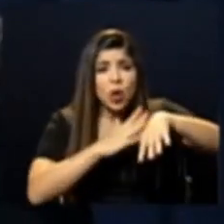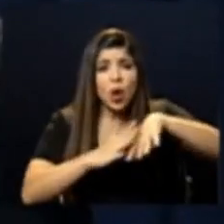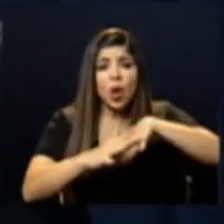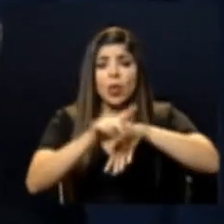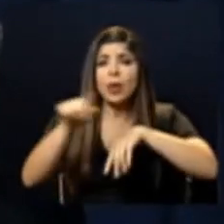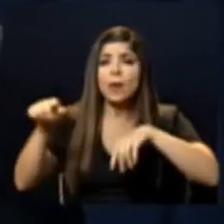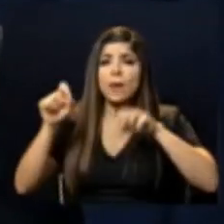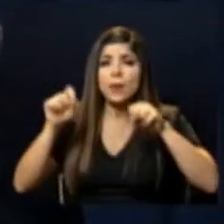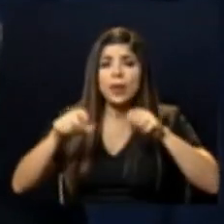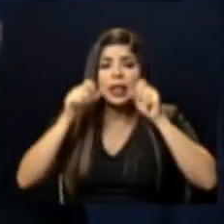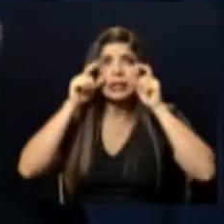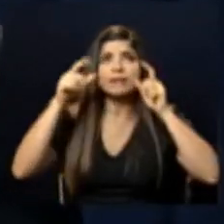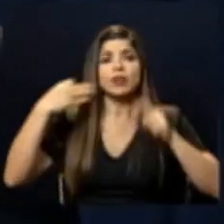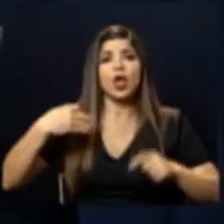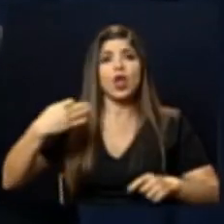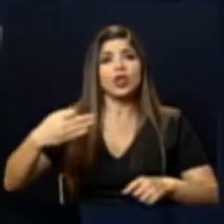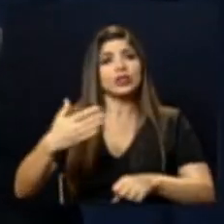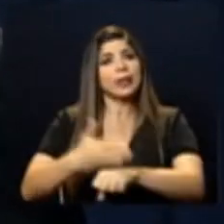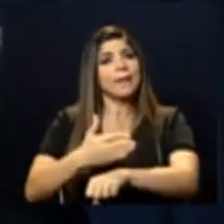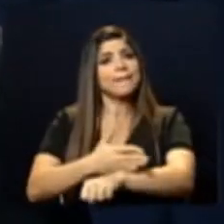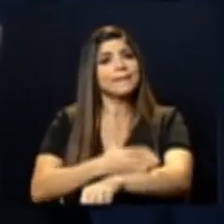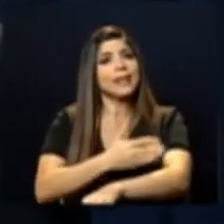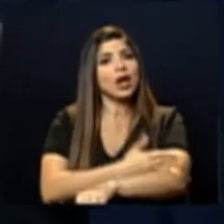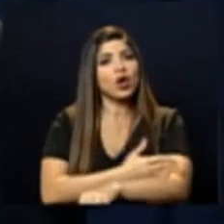amanezcan cada día mejor.